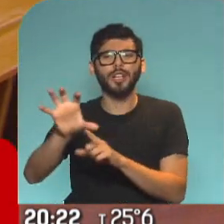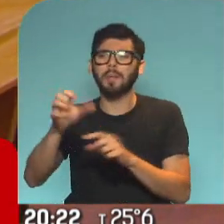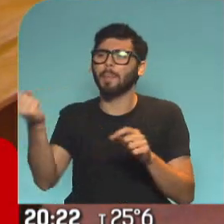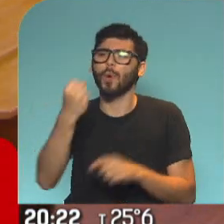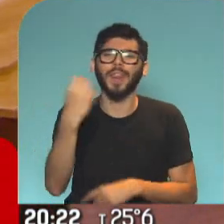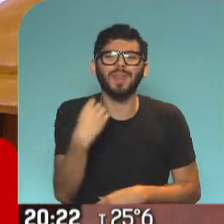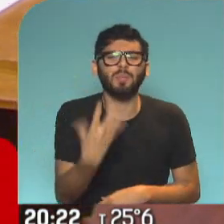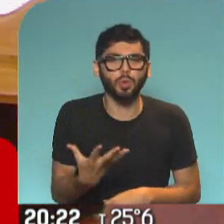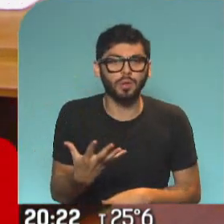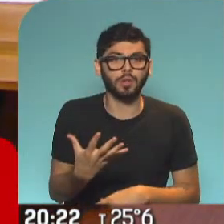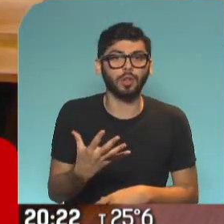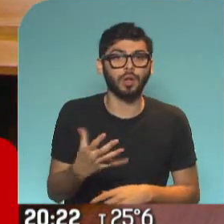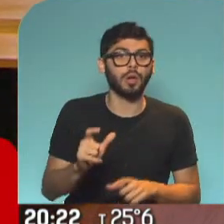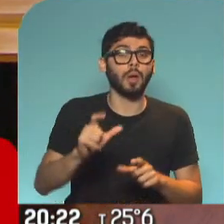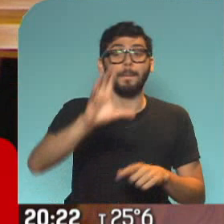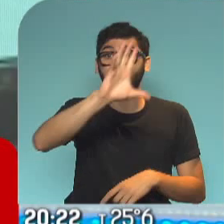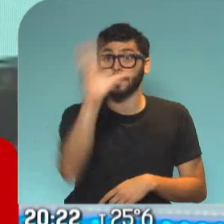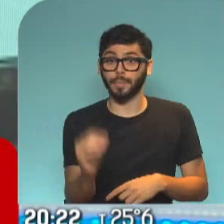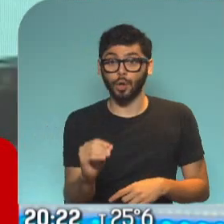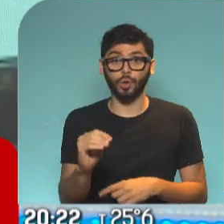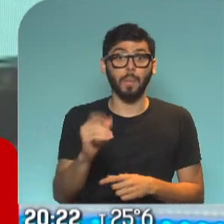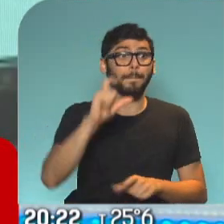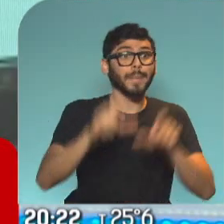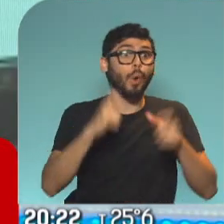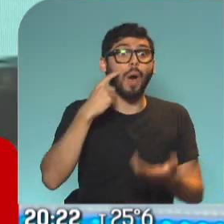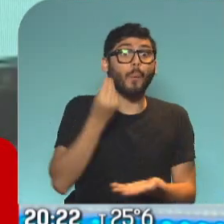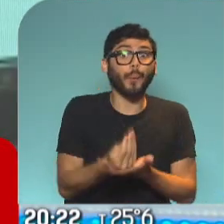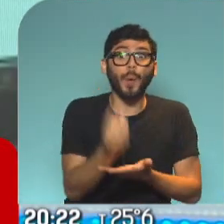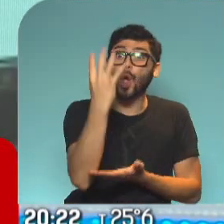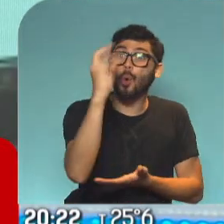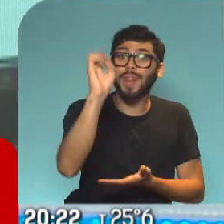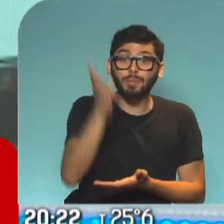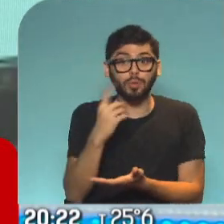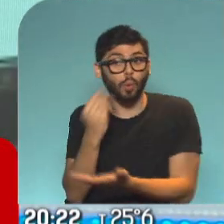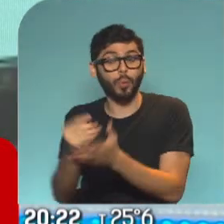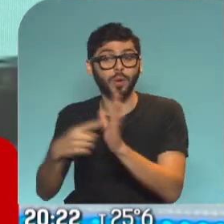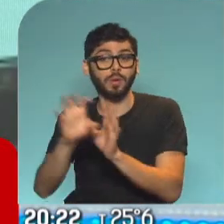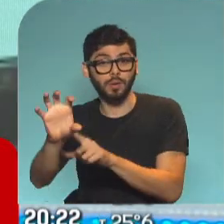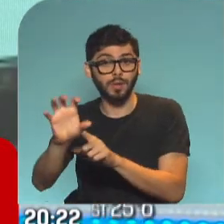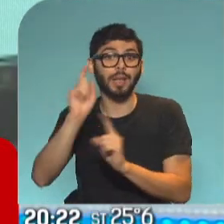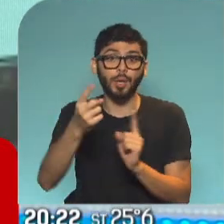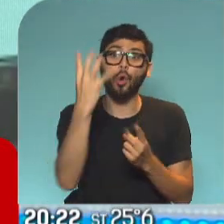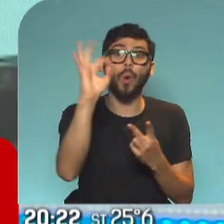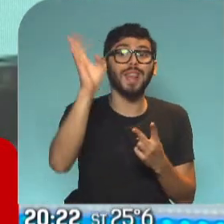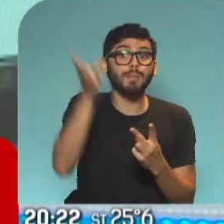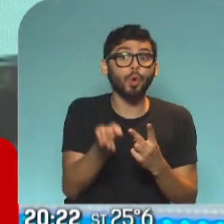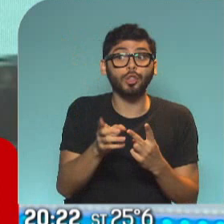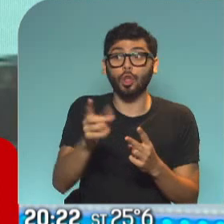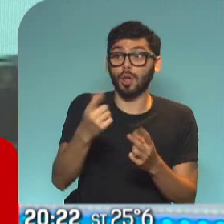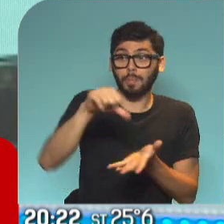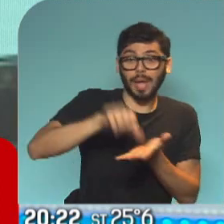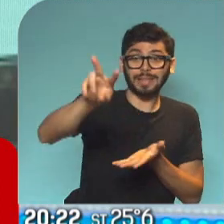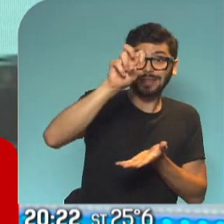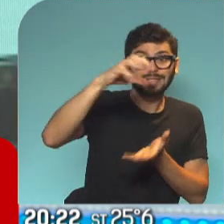el 40% de la población del todo el país, es el 40% del PBI y es una provincia que tiene problemas estructurales serios. De hecho,